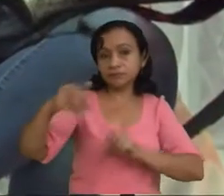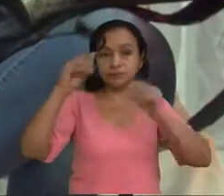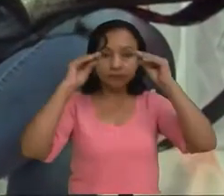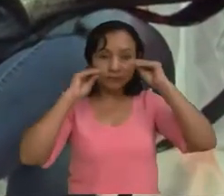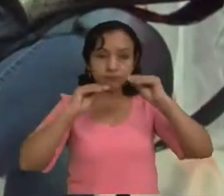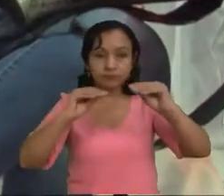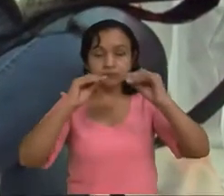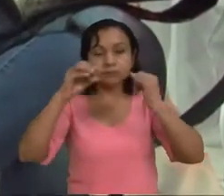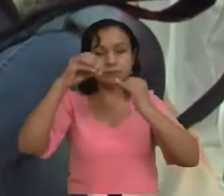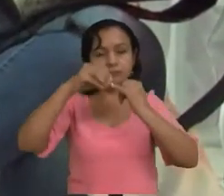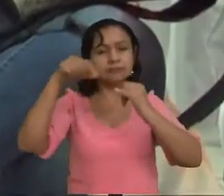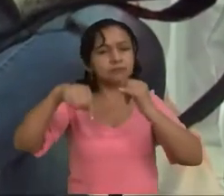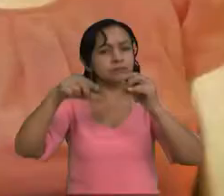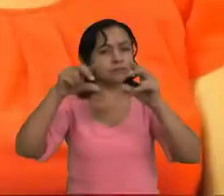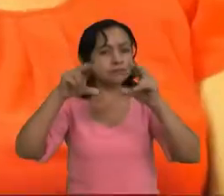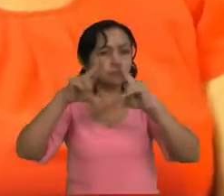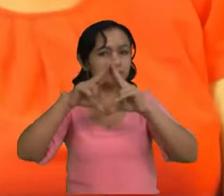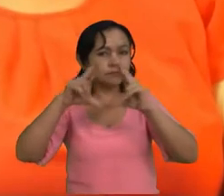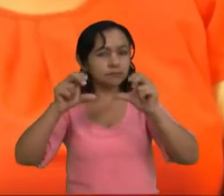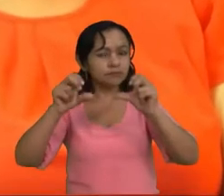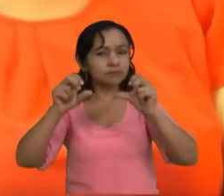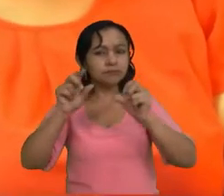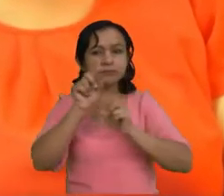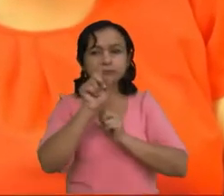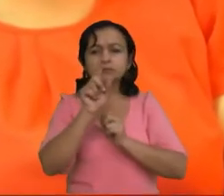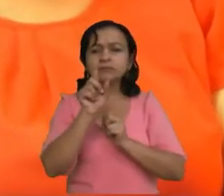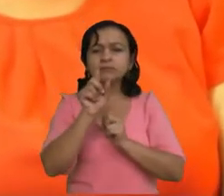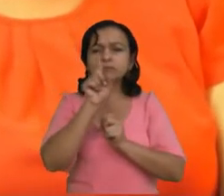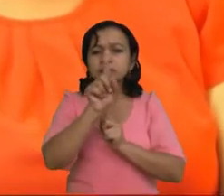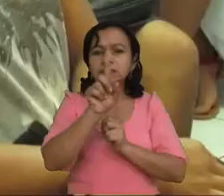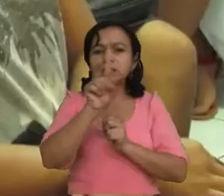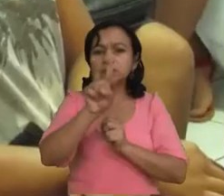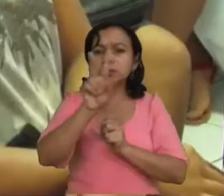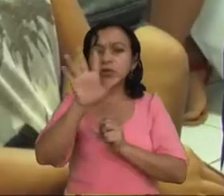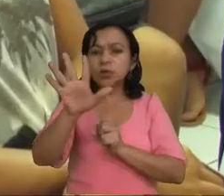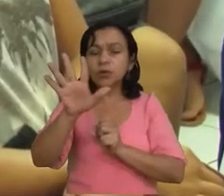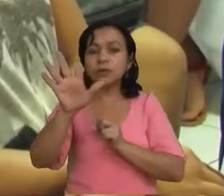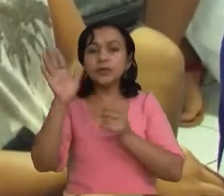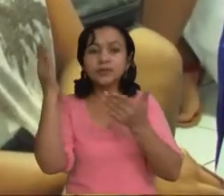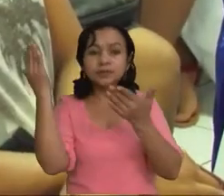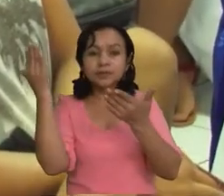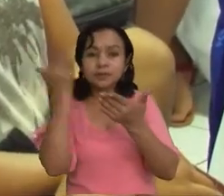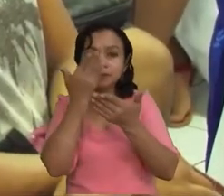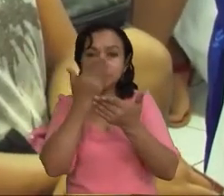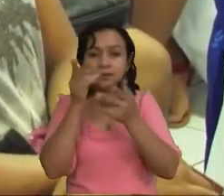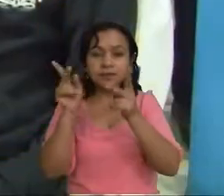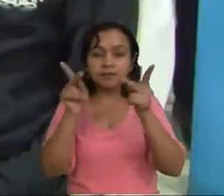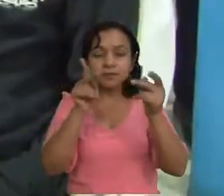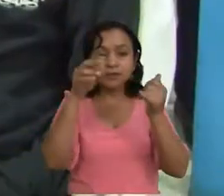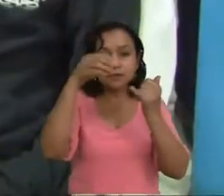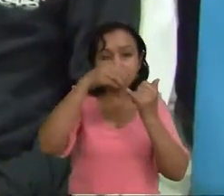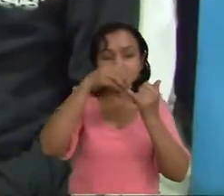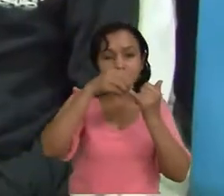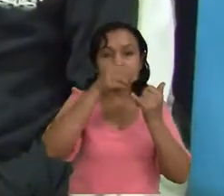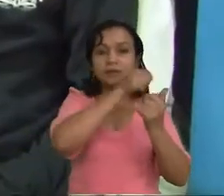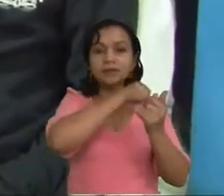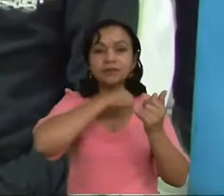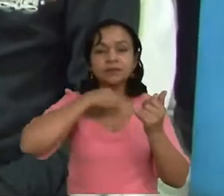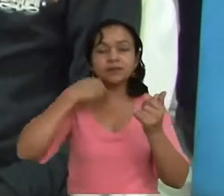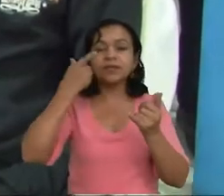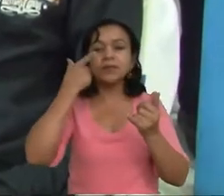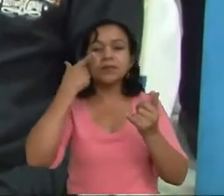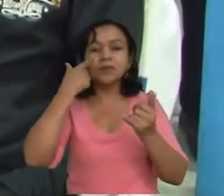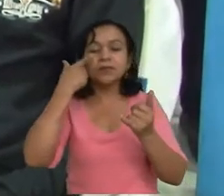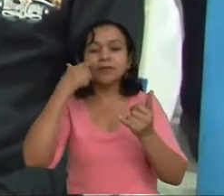técnica en Nicaragua. Esta vez, 125 protagonistas del Tecnológico Nacional realizan examen de ubicación en el Centro Tecnológico